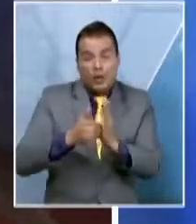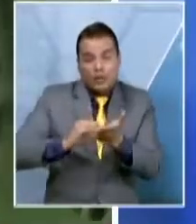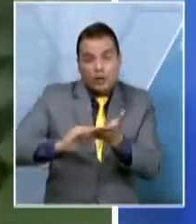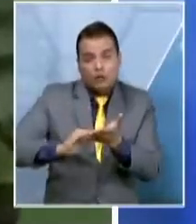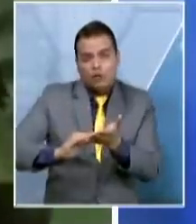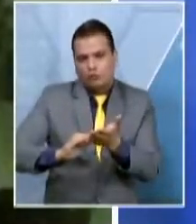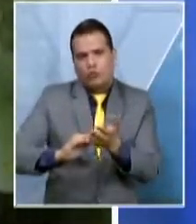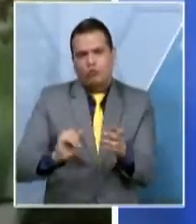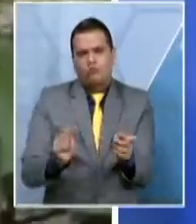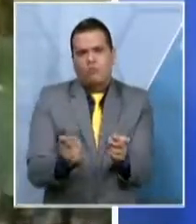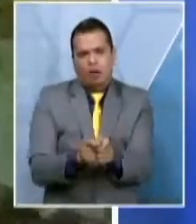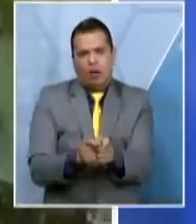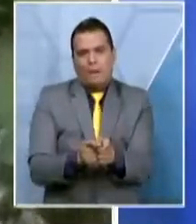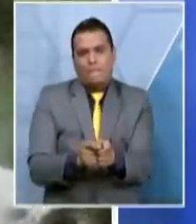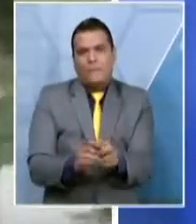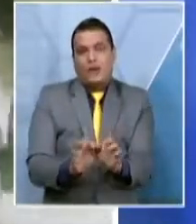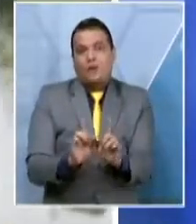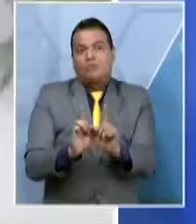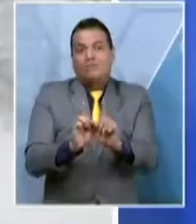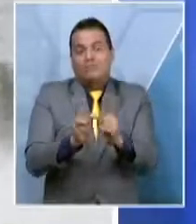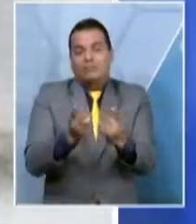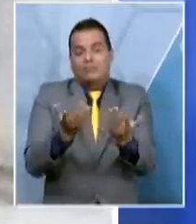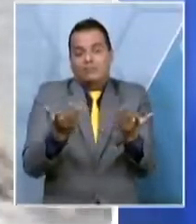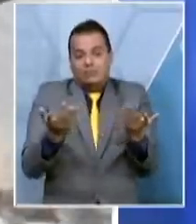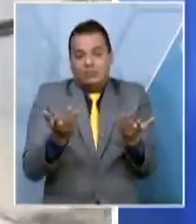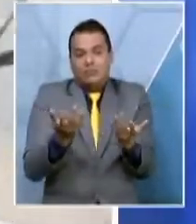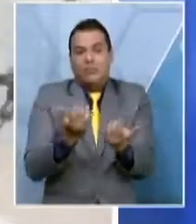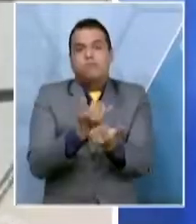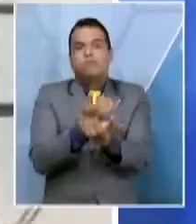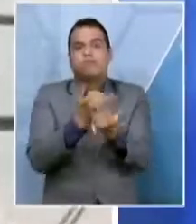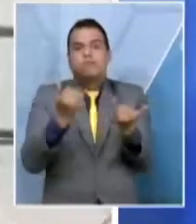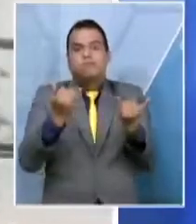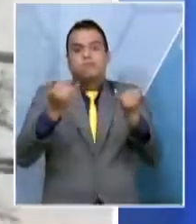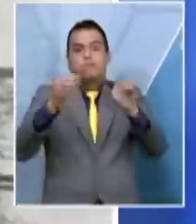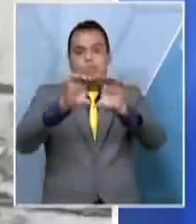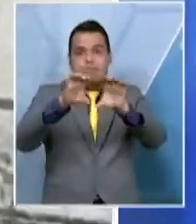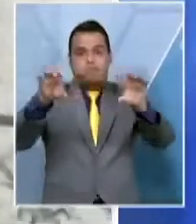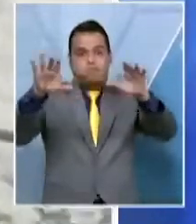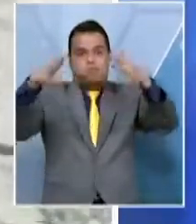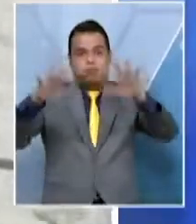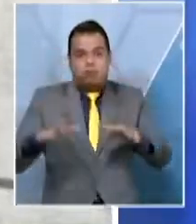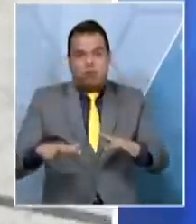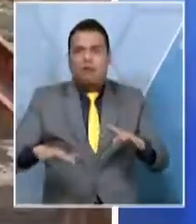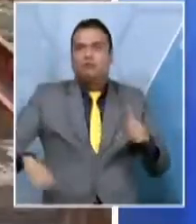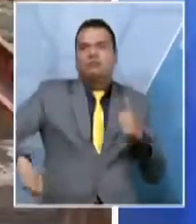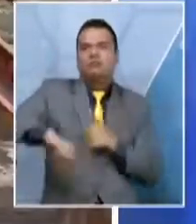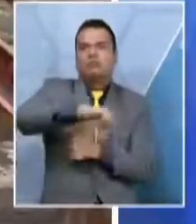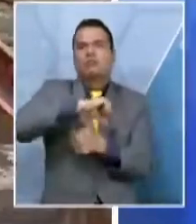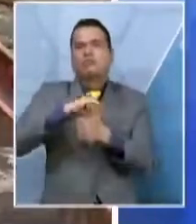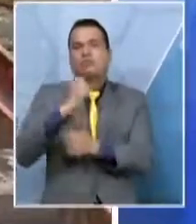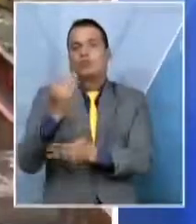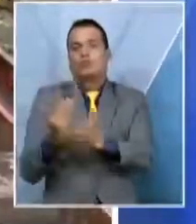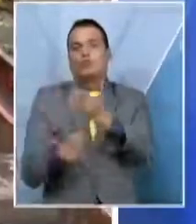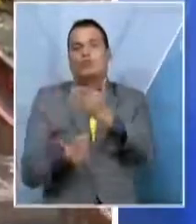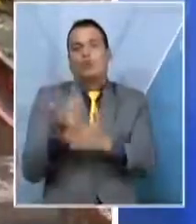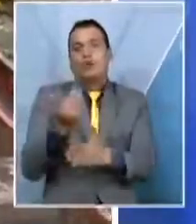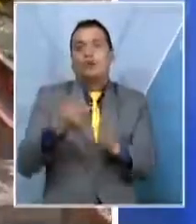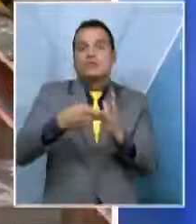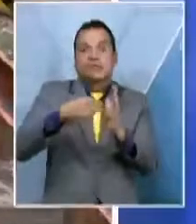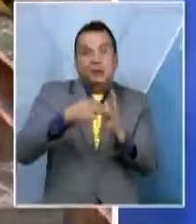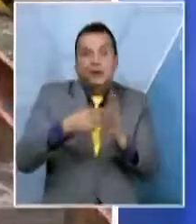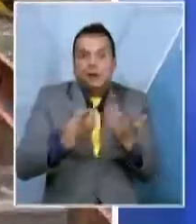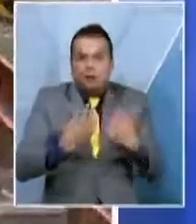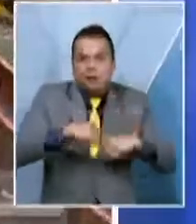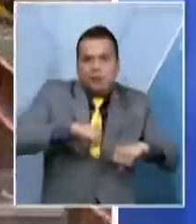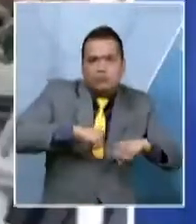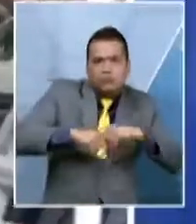muy clave no solo porque estamos reemplazando la tubería que se cayó, no, es clave porque nos plantea una buena posibilidad de trabajar